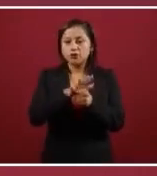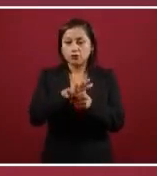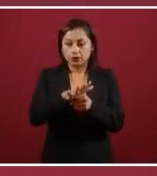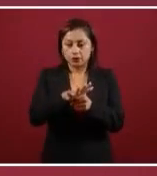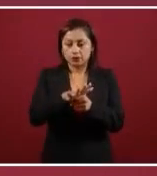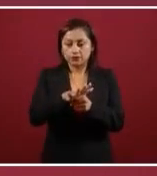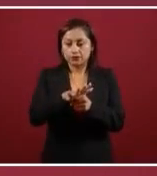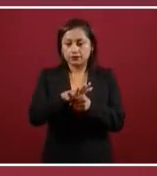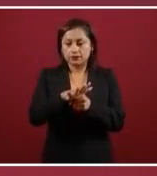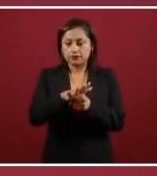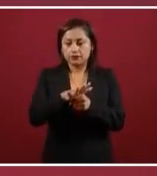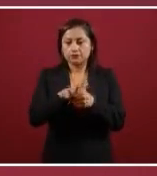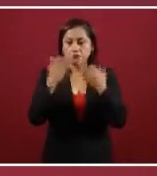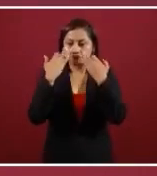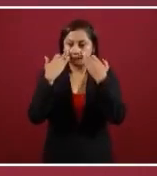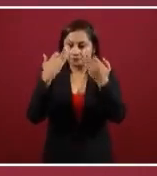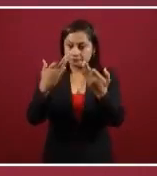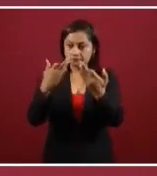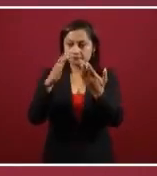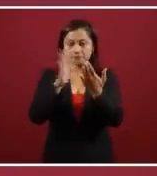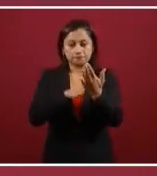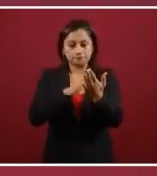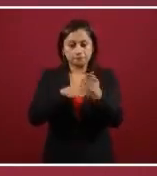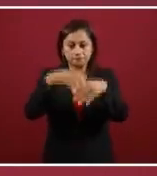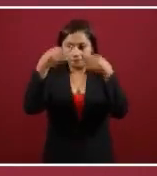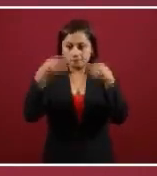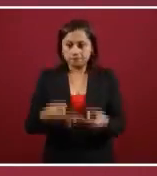con pruebas reales,